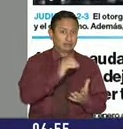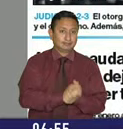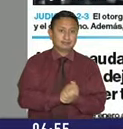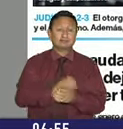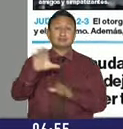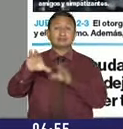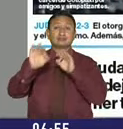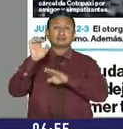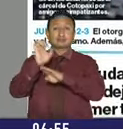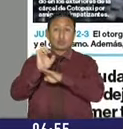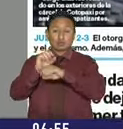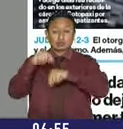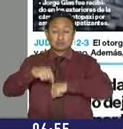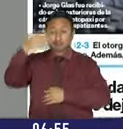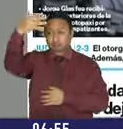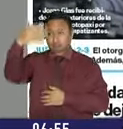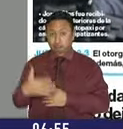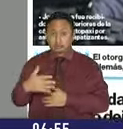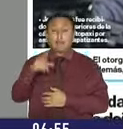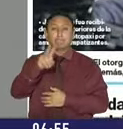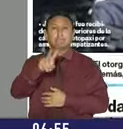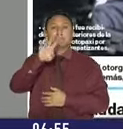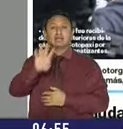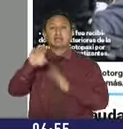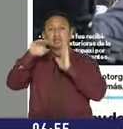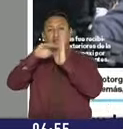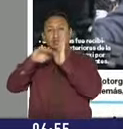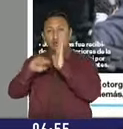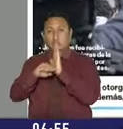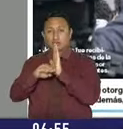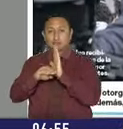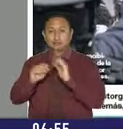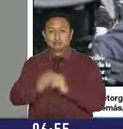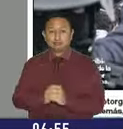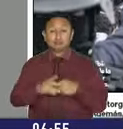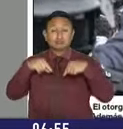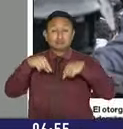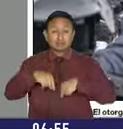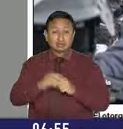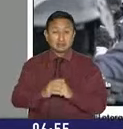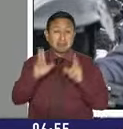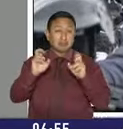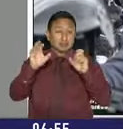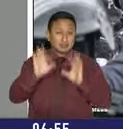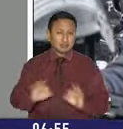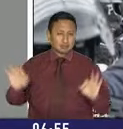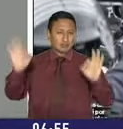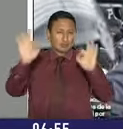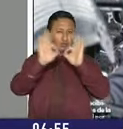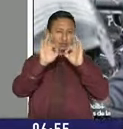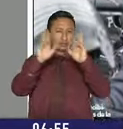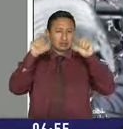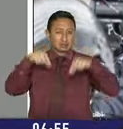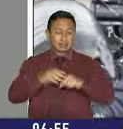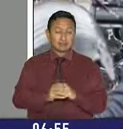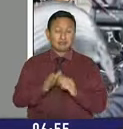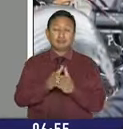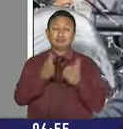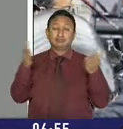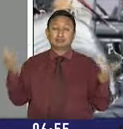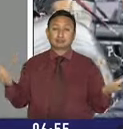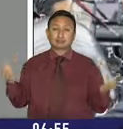más valoradas para este mundial. Estas son algunas de las de los títulos más importantes que tiene Diario Comercio en su edición impresa,